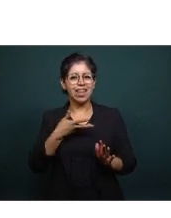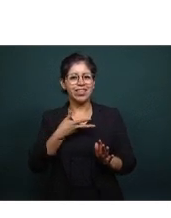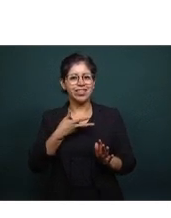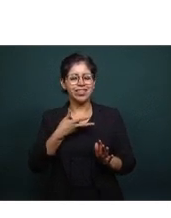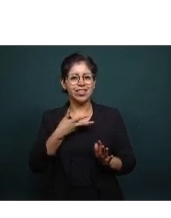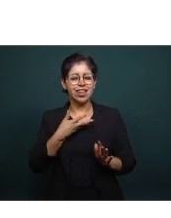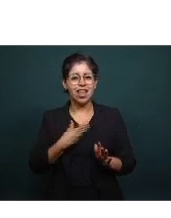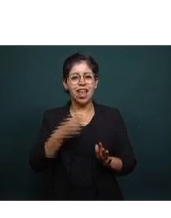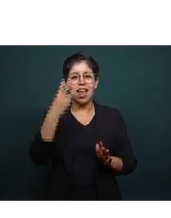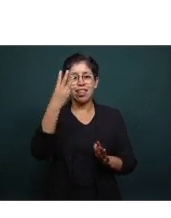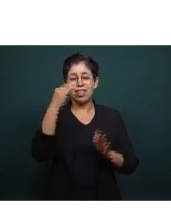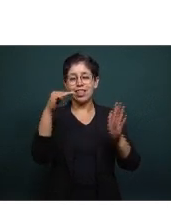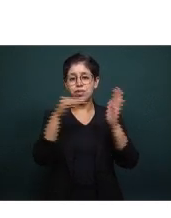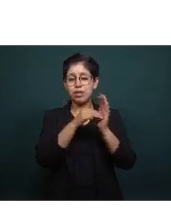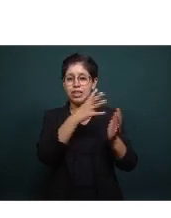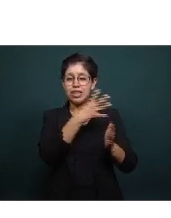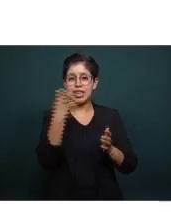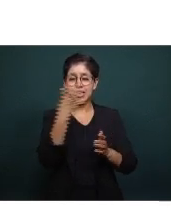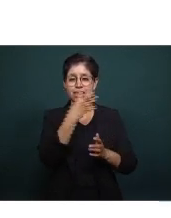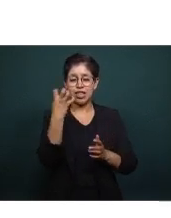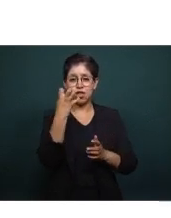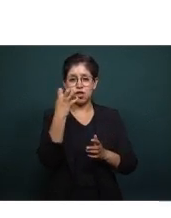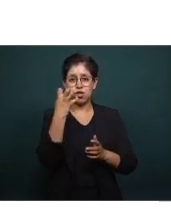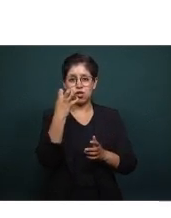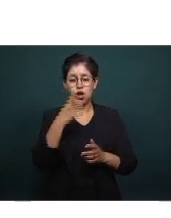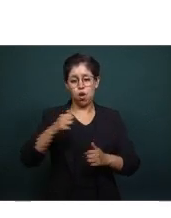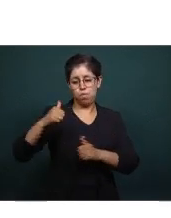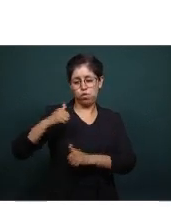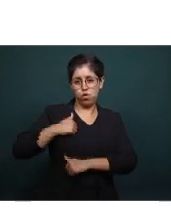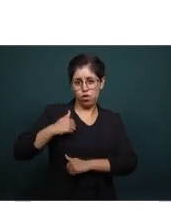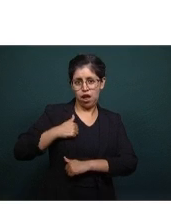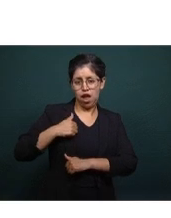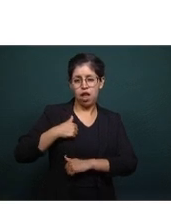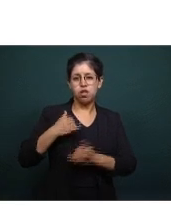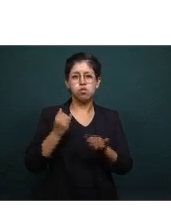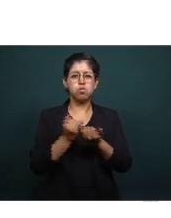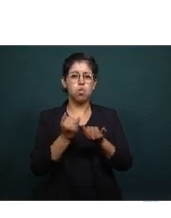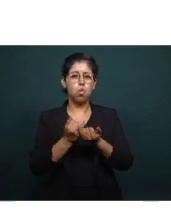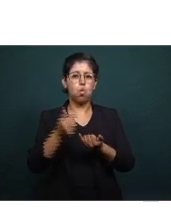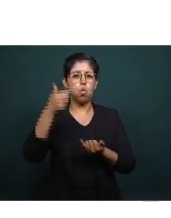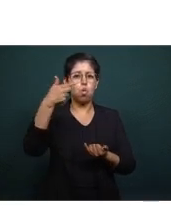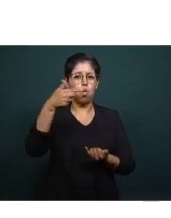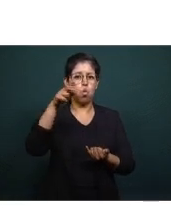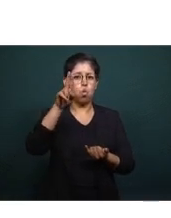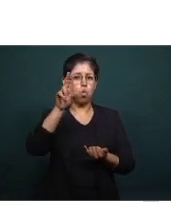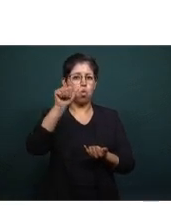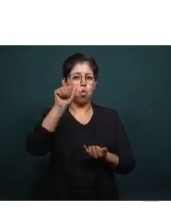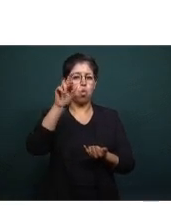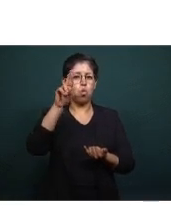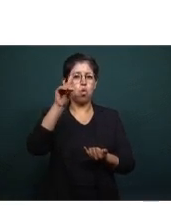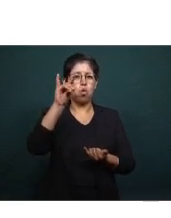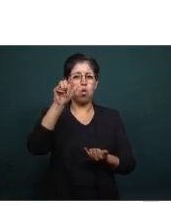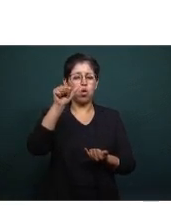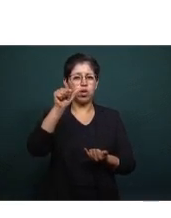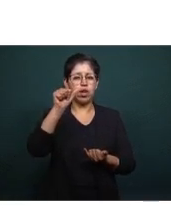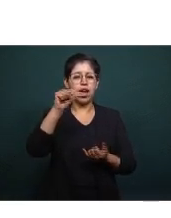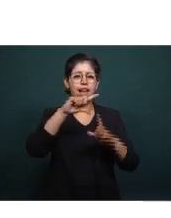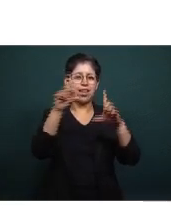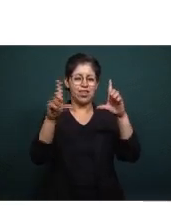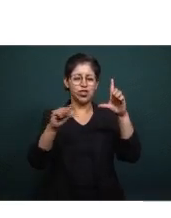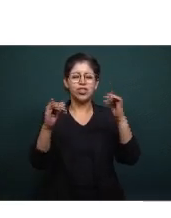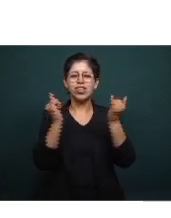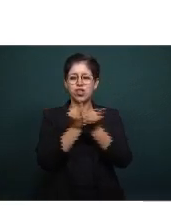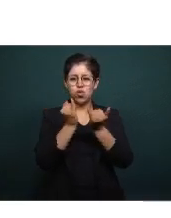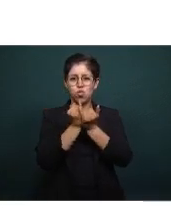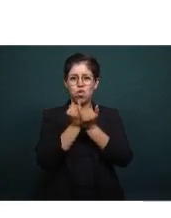con más de 3.500 elementos del Ejército y dentro de ellos son 1.200 aproximadamente de la Guardia Nacional